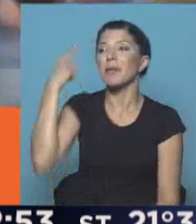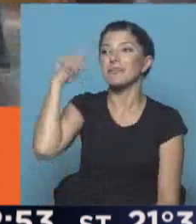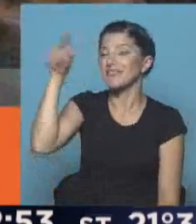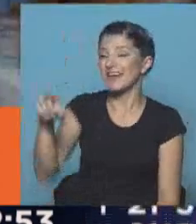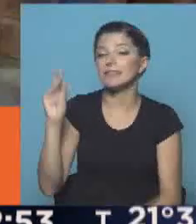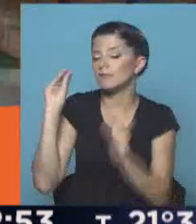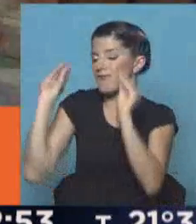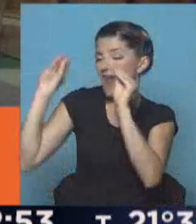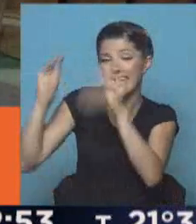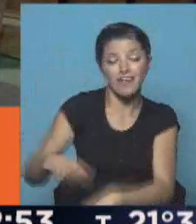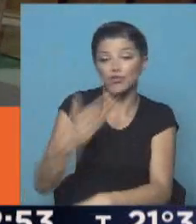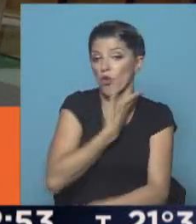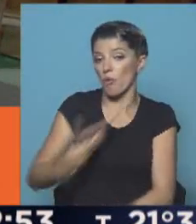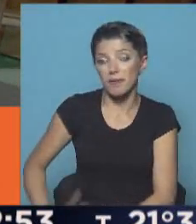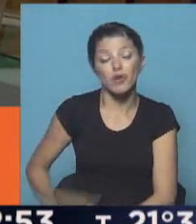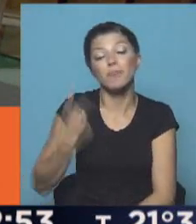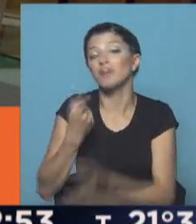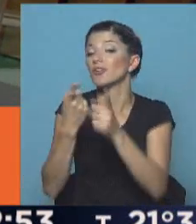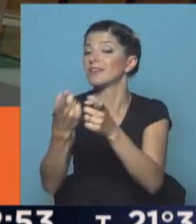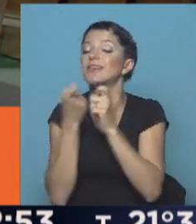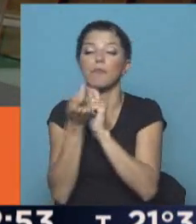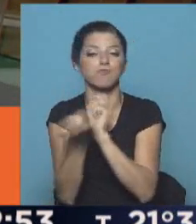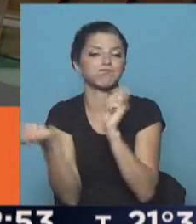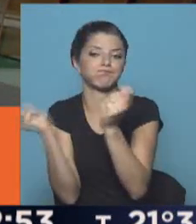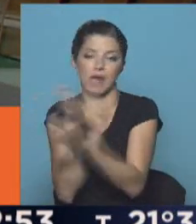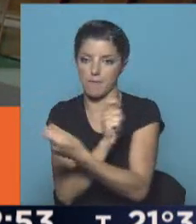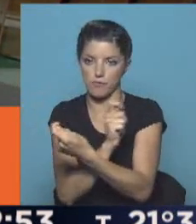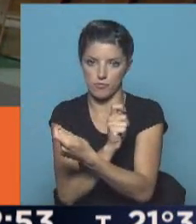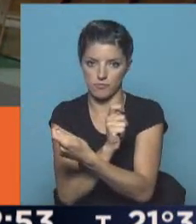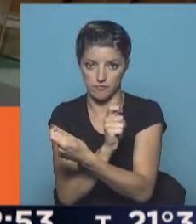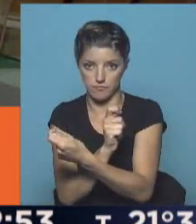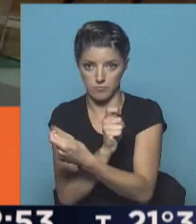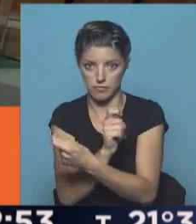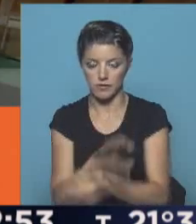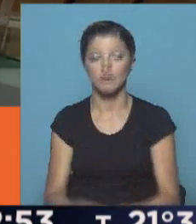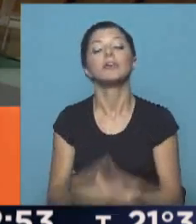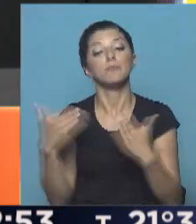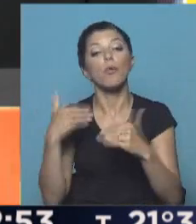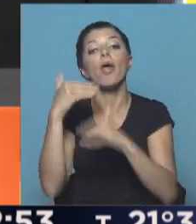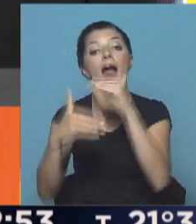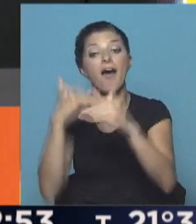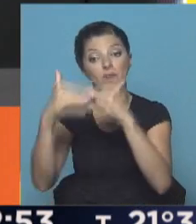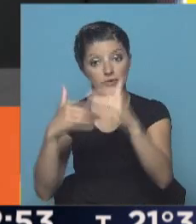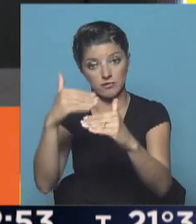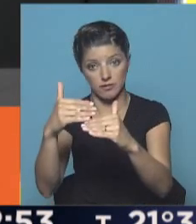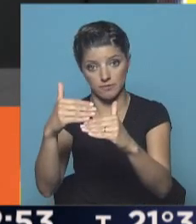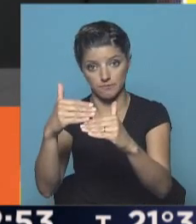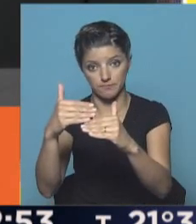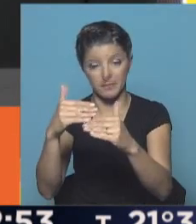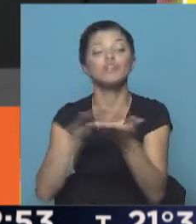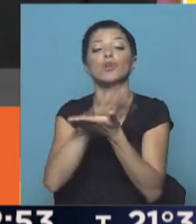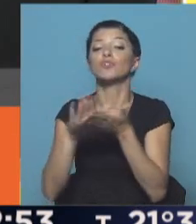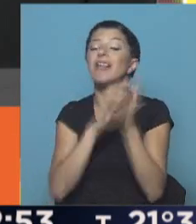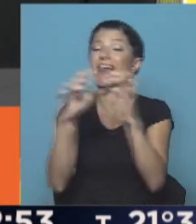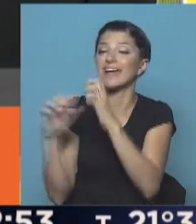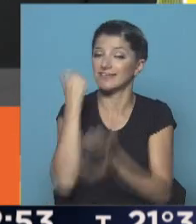grande que es necesario pasar a una transición de alguna forma para poder avanzar y darle una salida a la crisis económica que